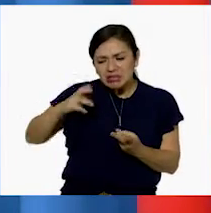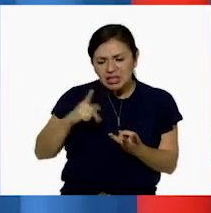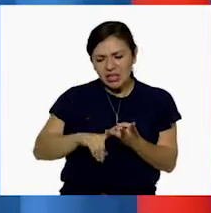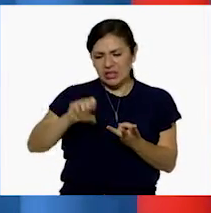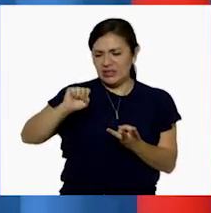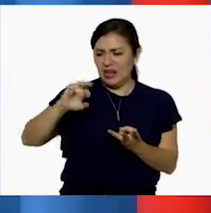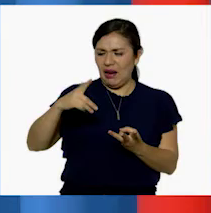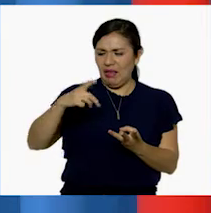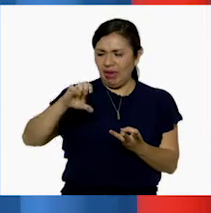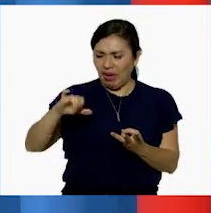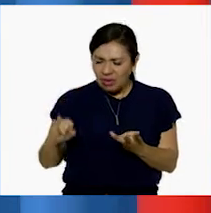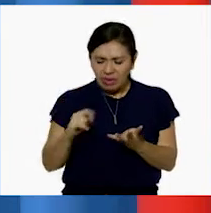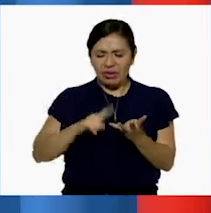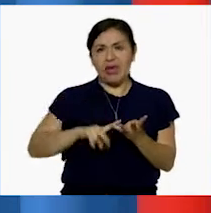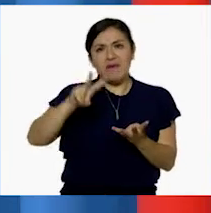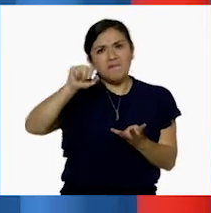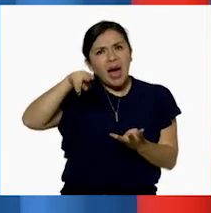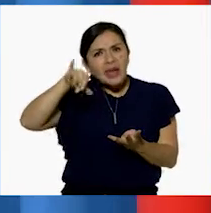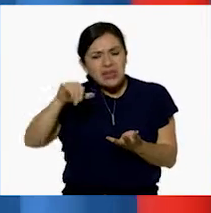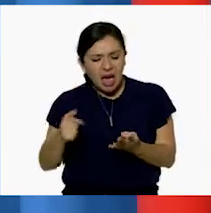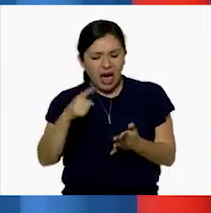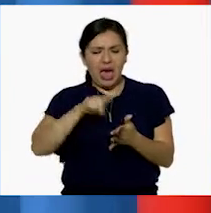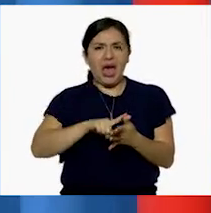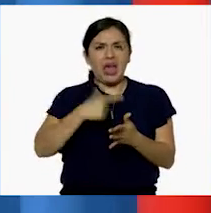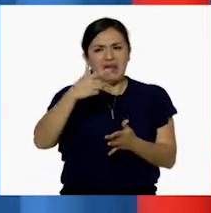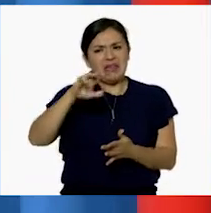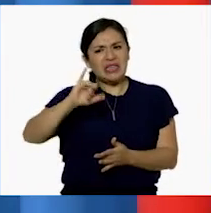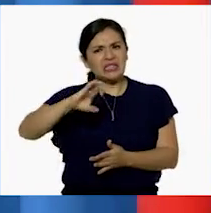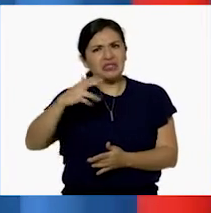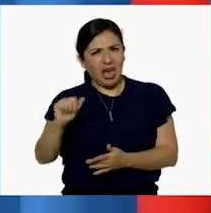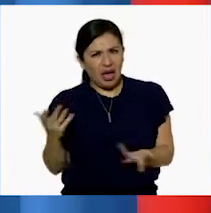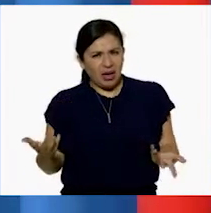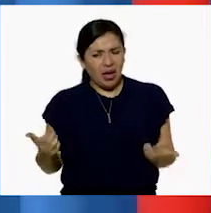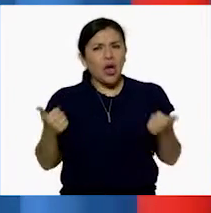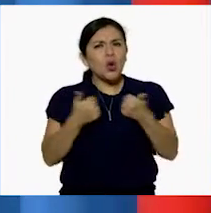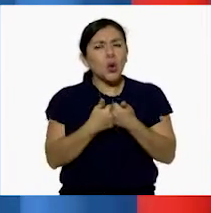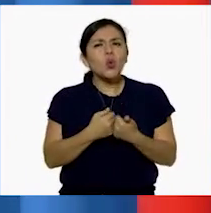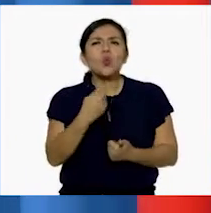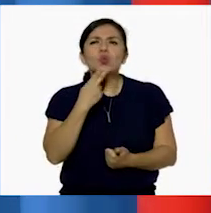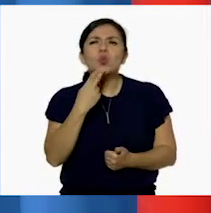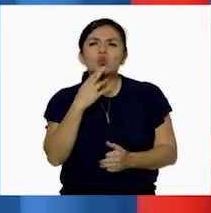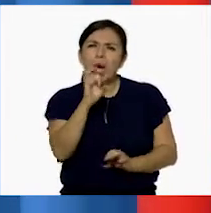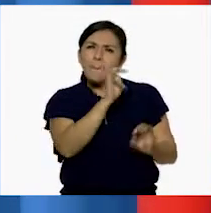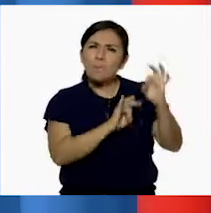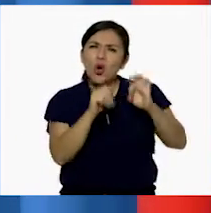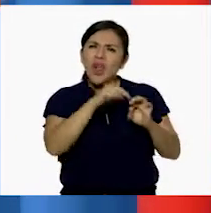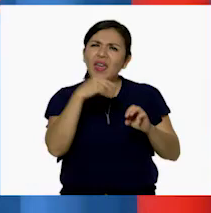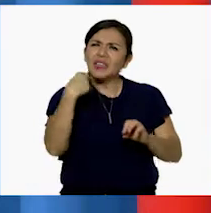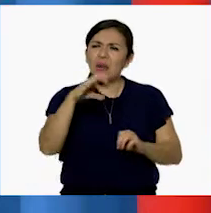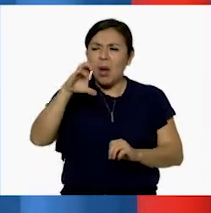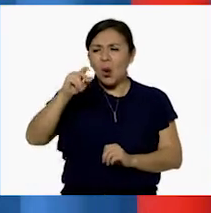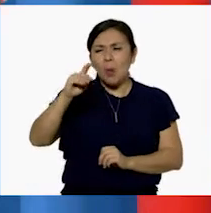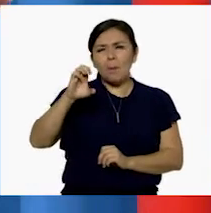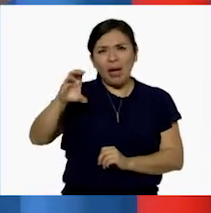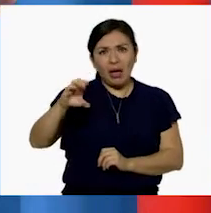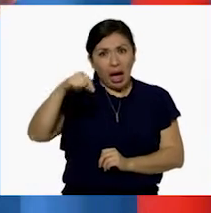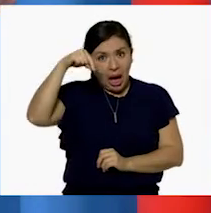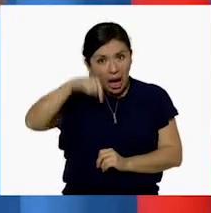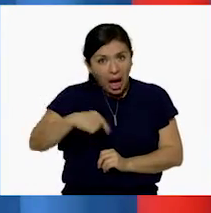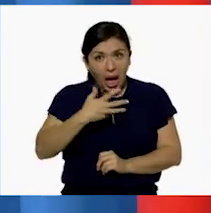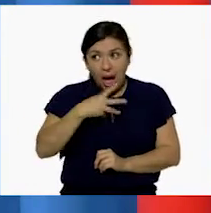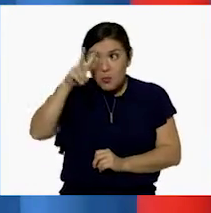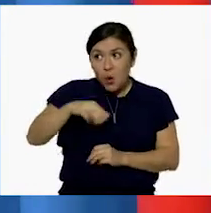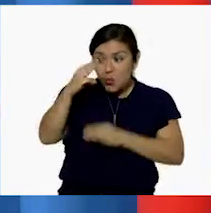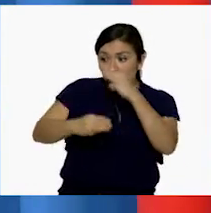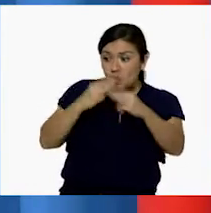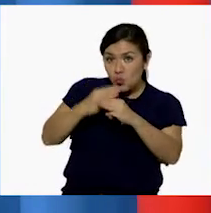Sergei, Vasily, Vania y Grisha. Ah, y también que utilizan una moneda llamada kopek, pero no sé si existe en el mundo